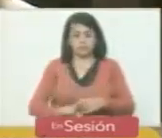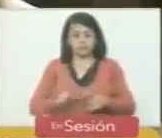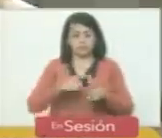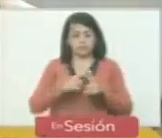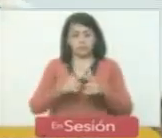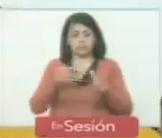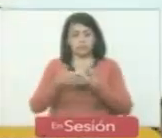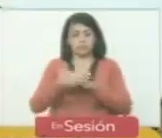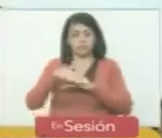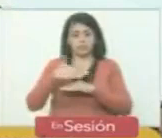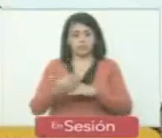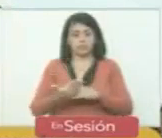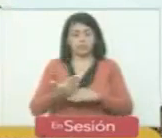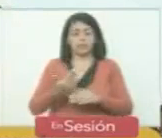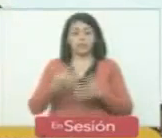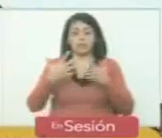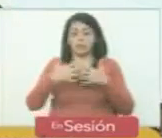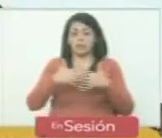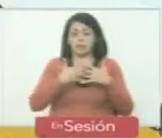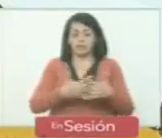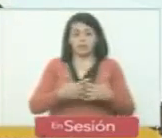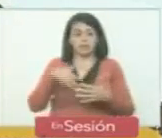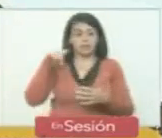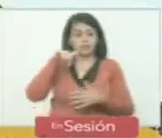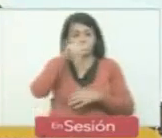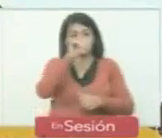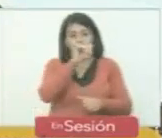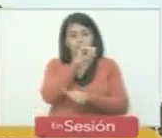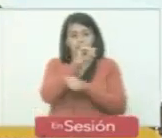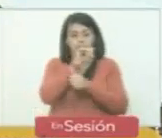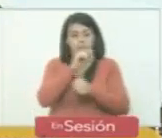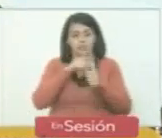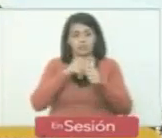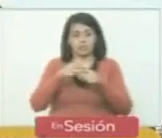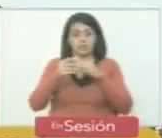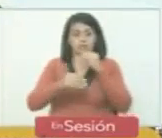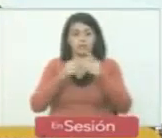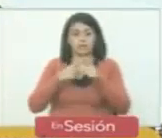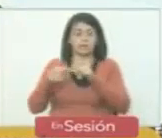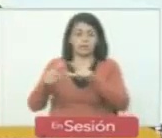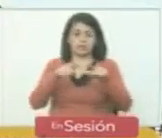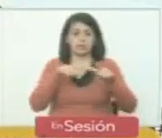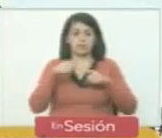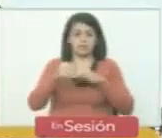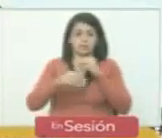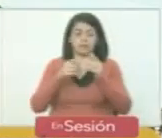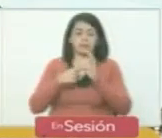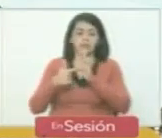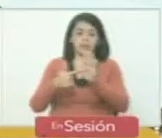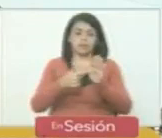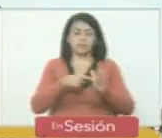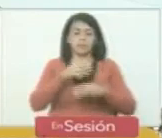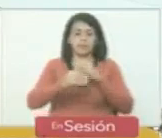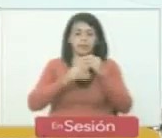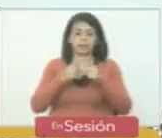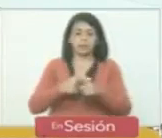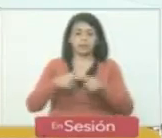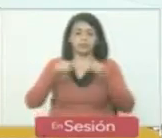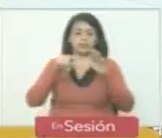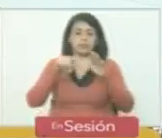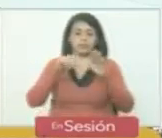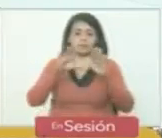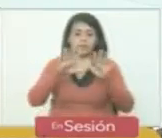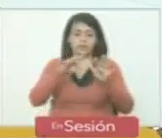Entrasur, filial de la empresa Conviasa, con 19 pasajeros a bordo, de los cuales 10 son de